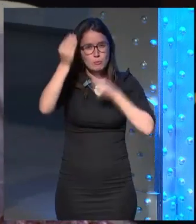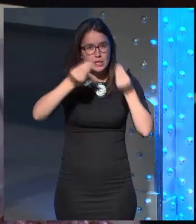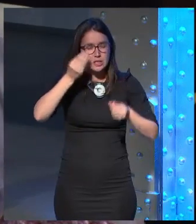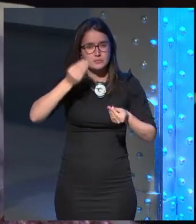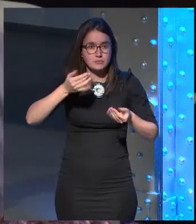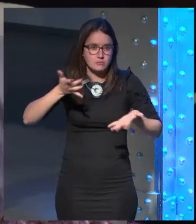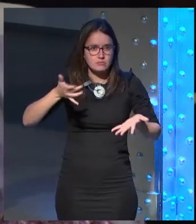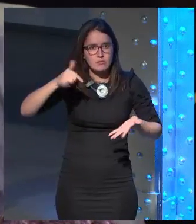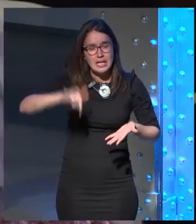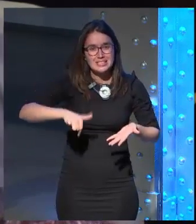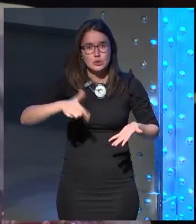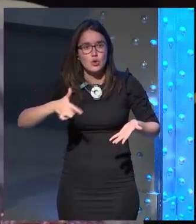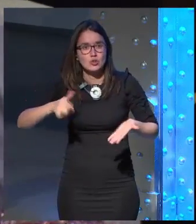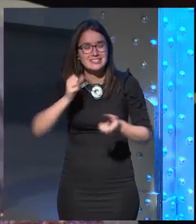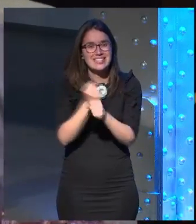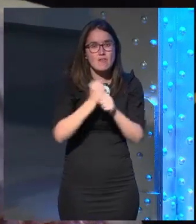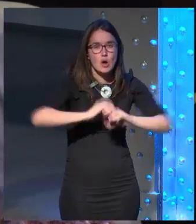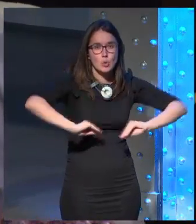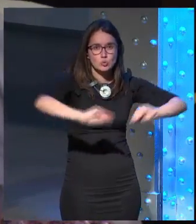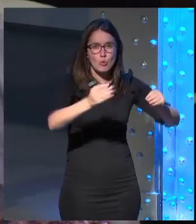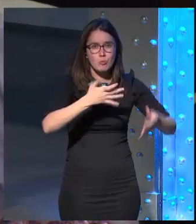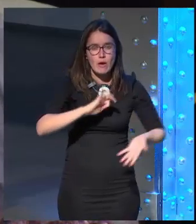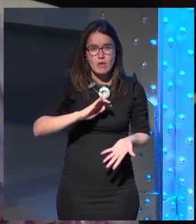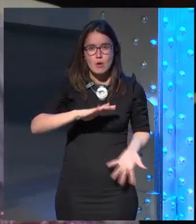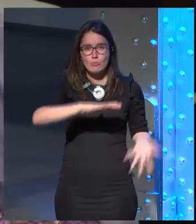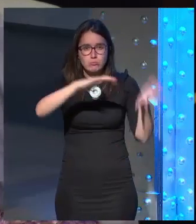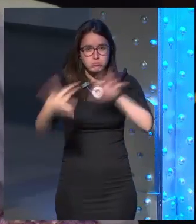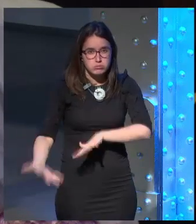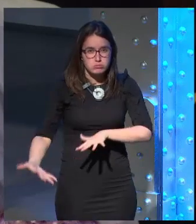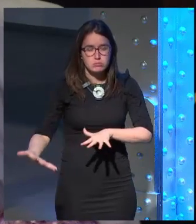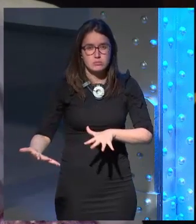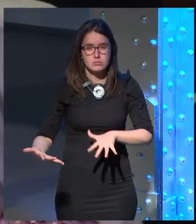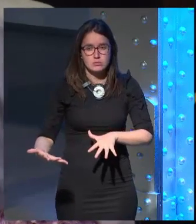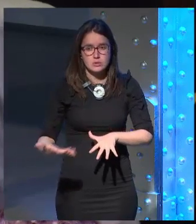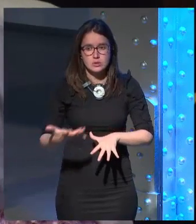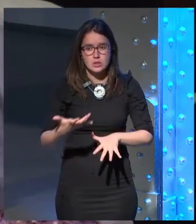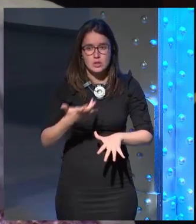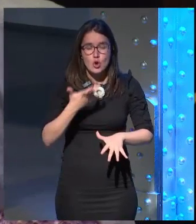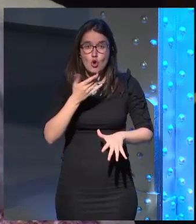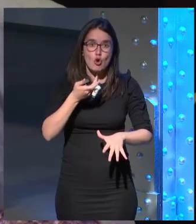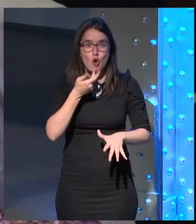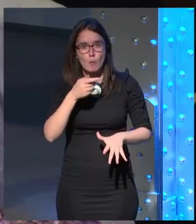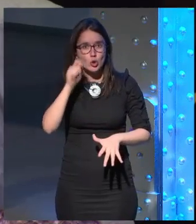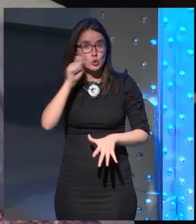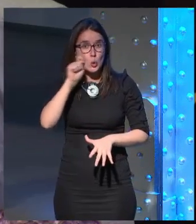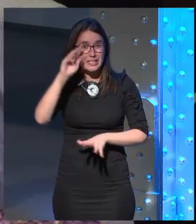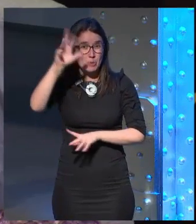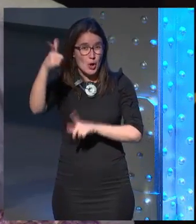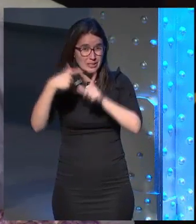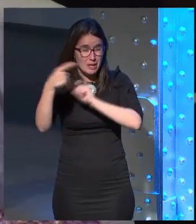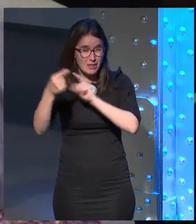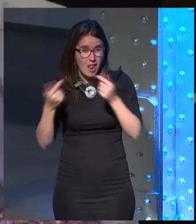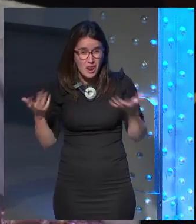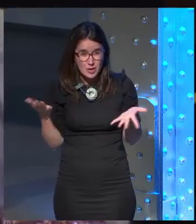convierta, su oficio, se pueda llegar a convertir en poco menos que un turismo espacial? ¿Cómo ve ese